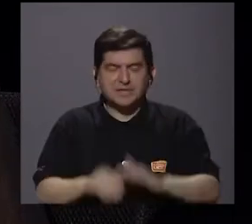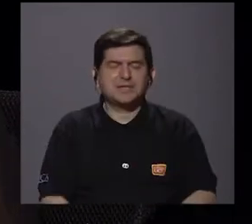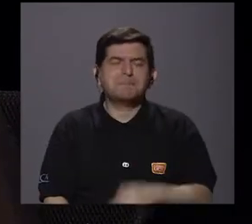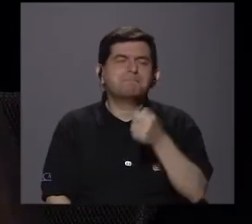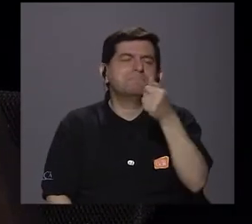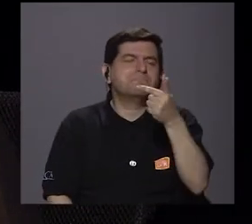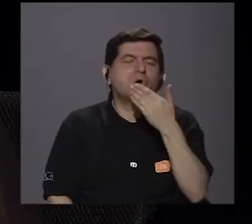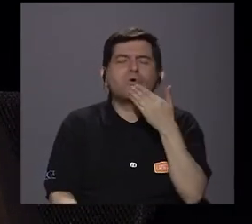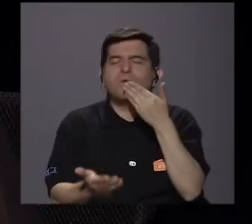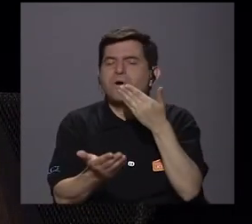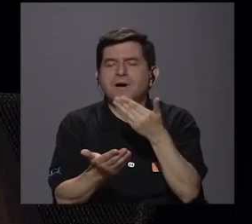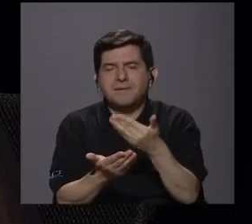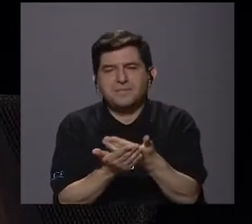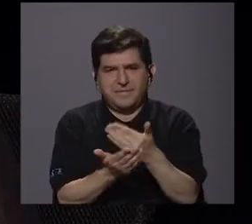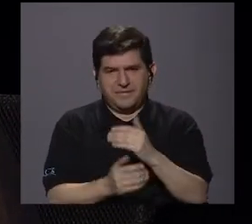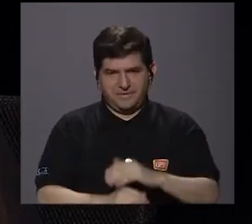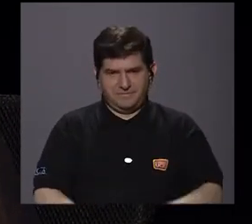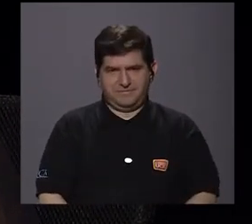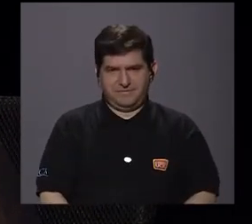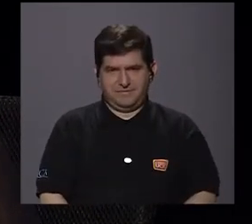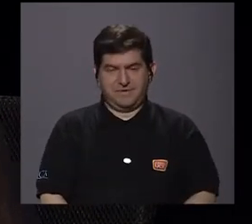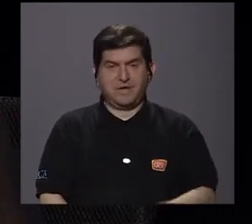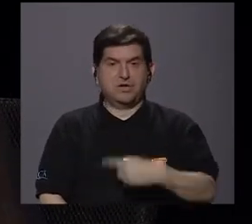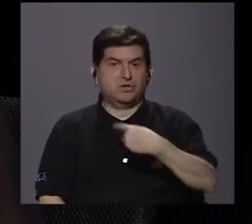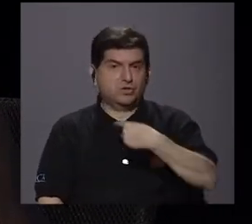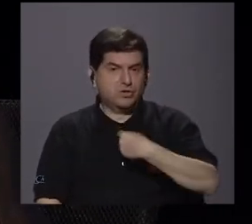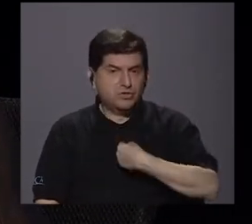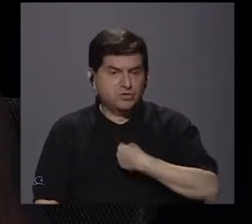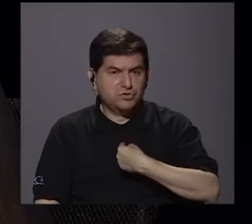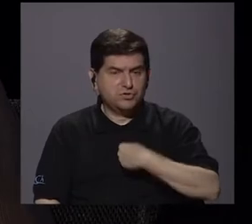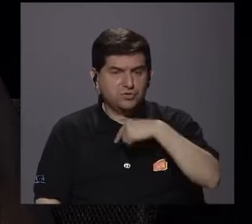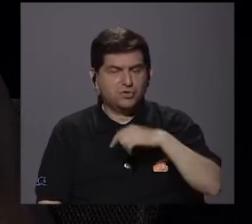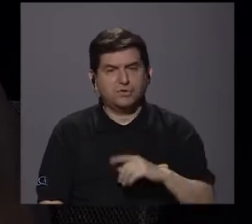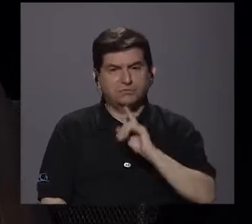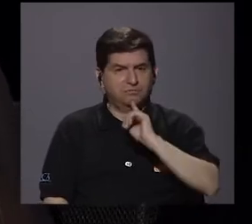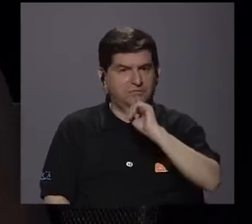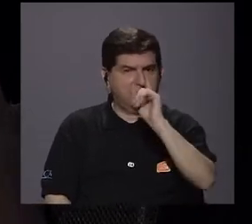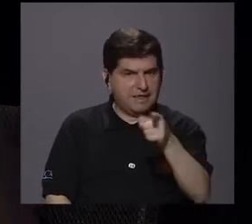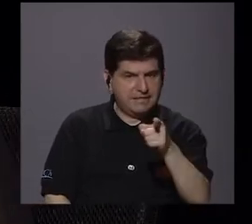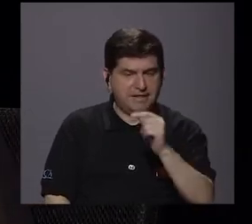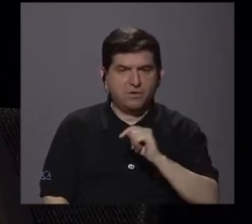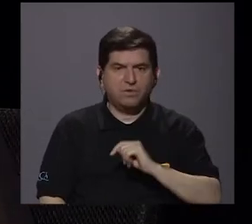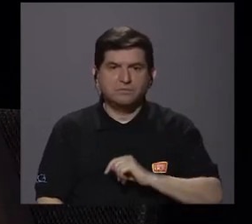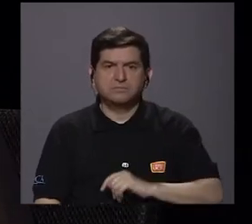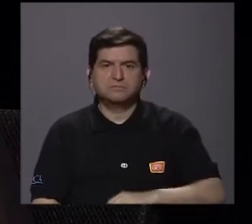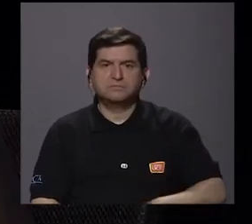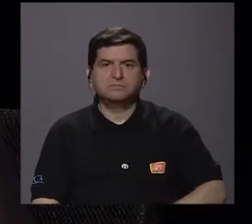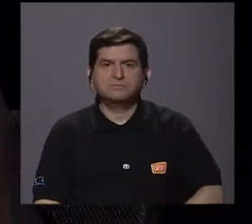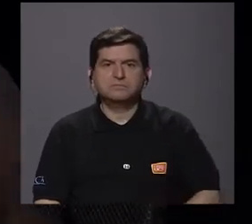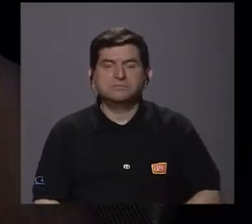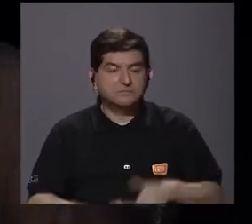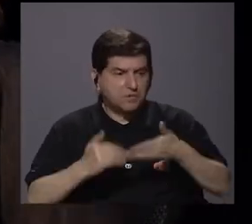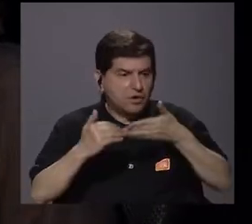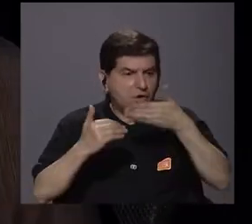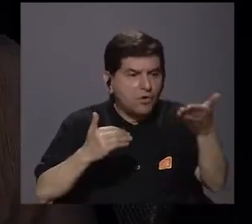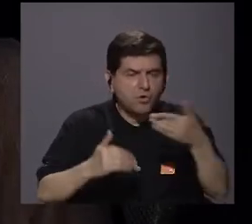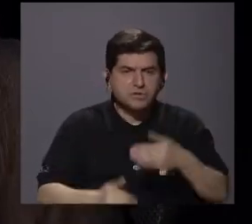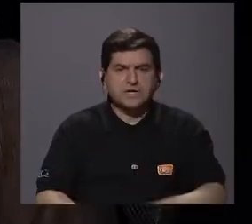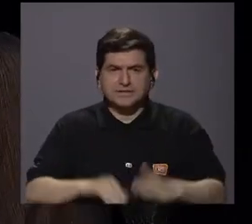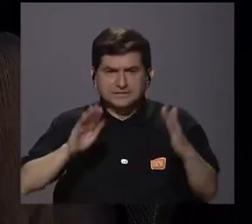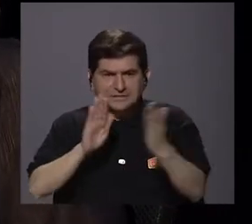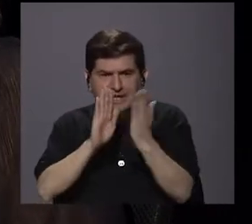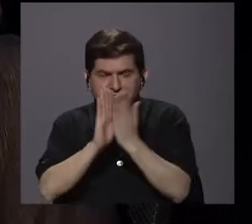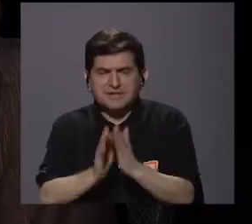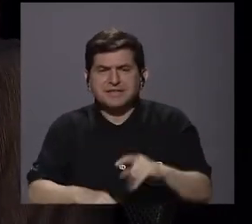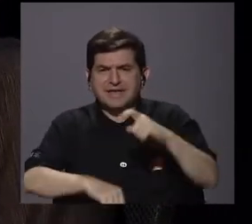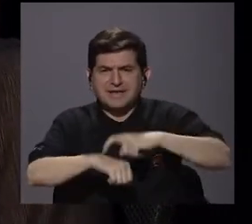poco amable. Poco amable, y cuando yo a él le hago referencia de las cosas que